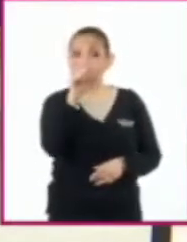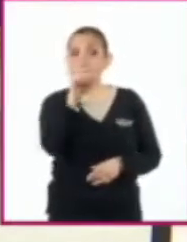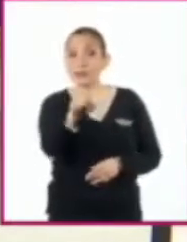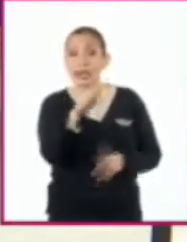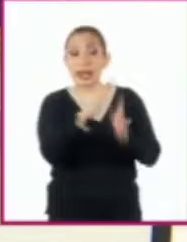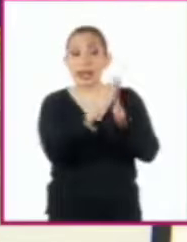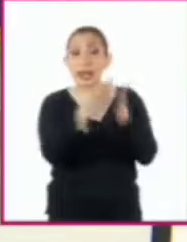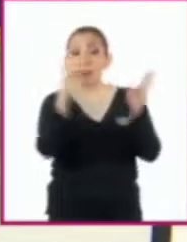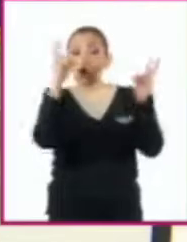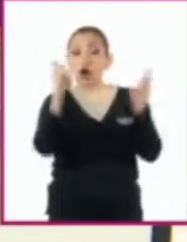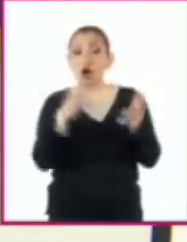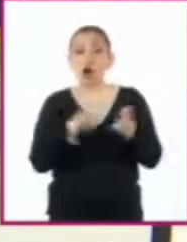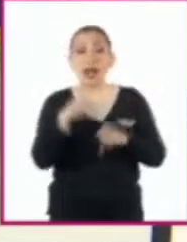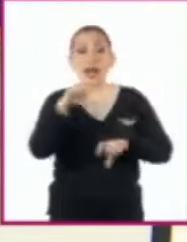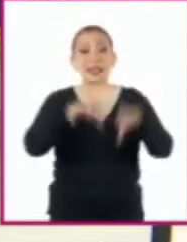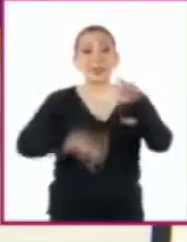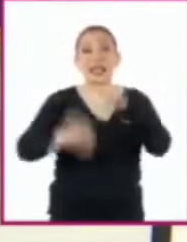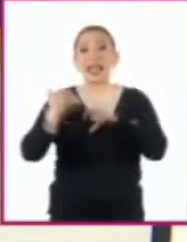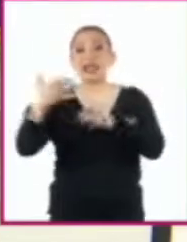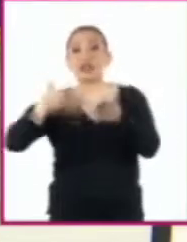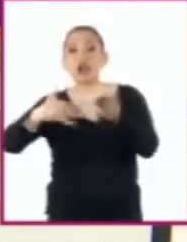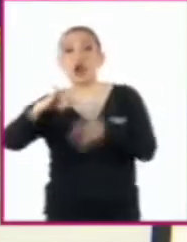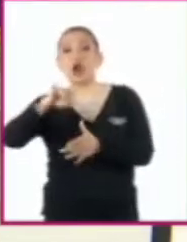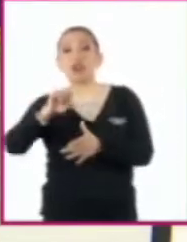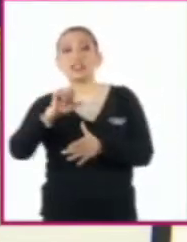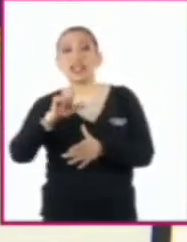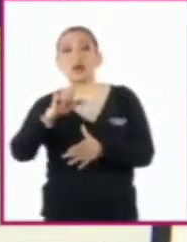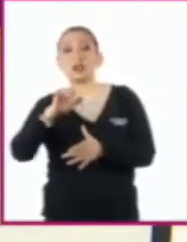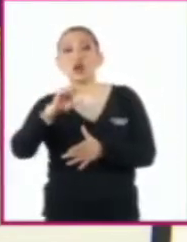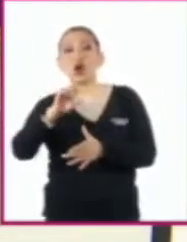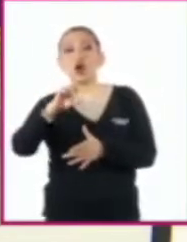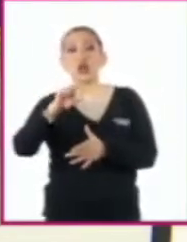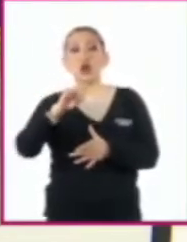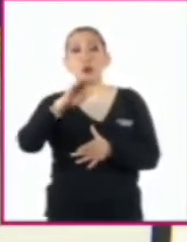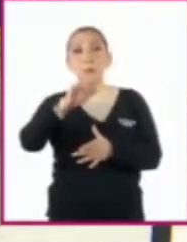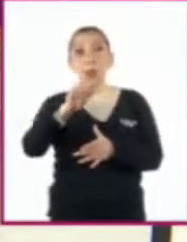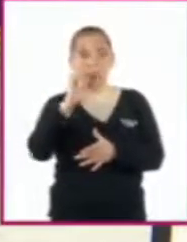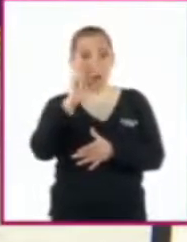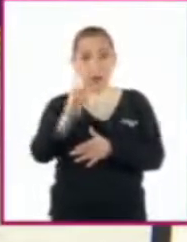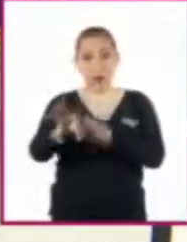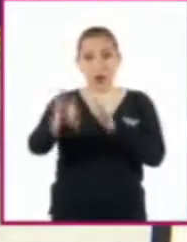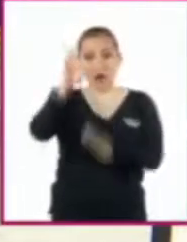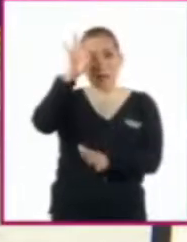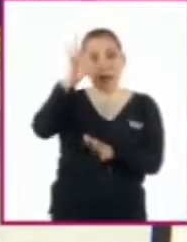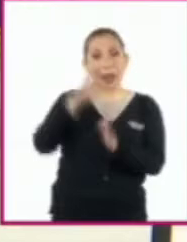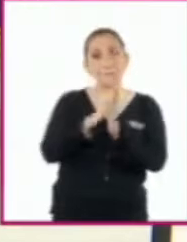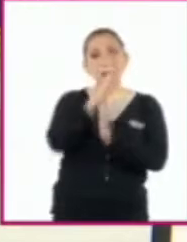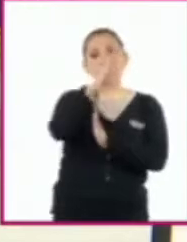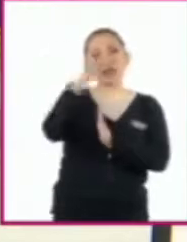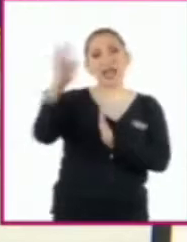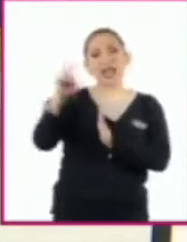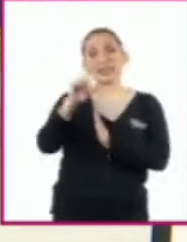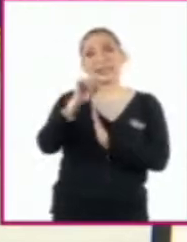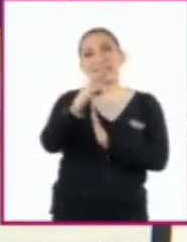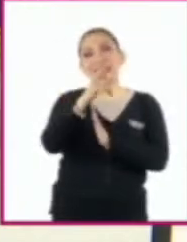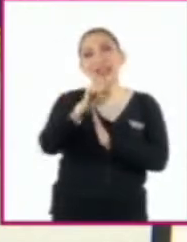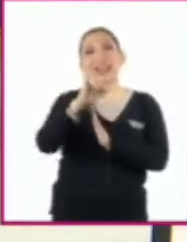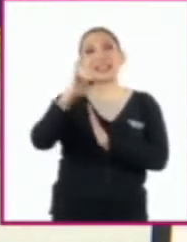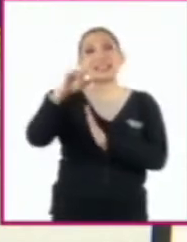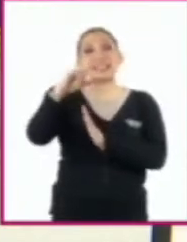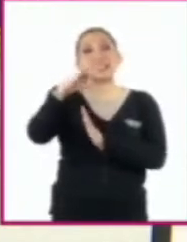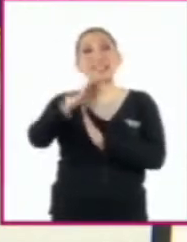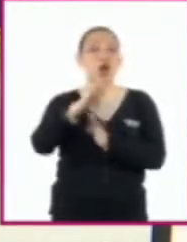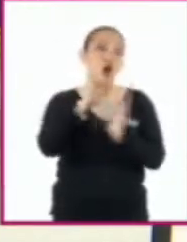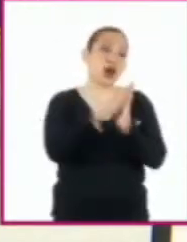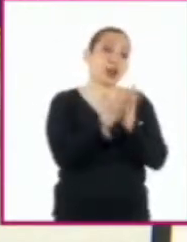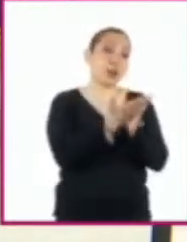el libro La química y la cocina de José Luis Córdoba Frons. Lo pueden localizar en la biblioteca digital ILSE o